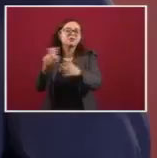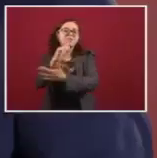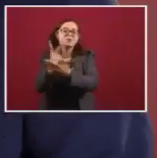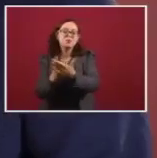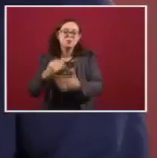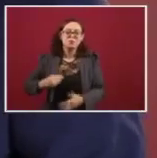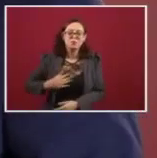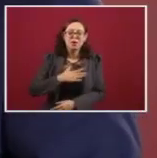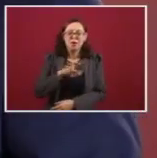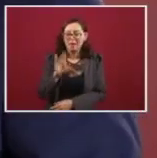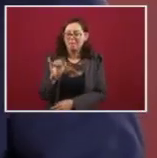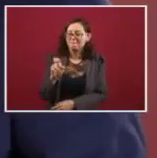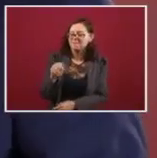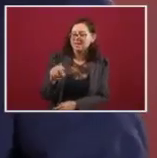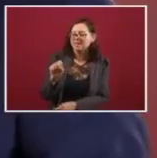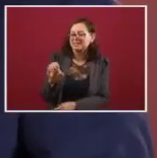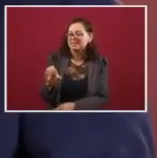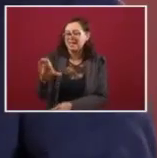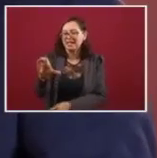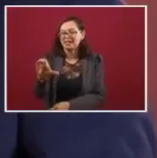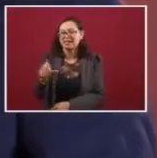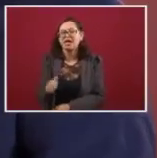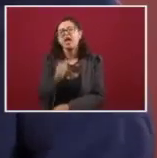Entonces ahí con un megáfono